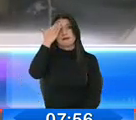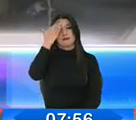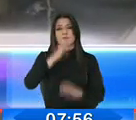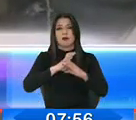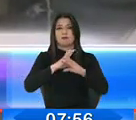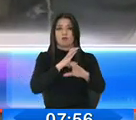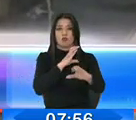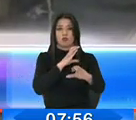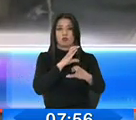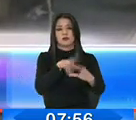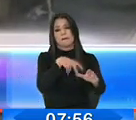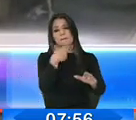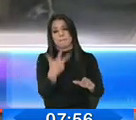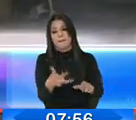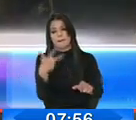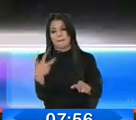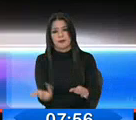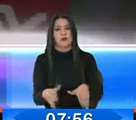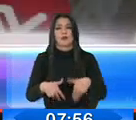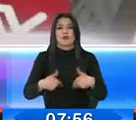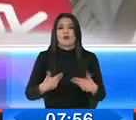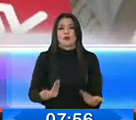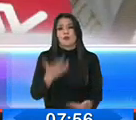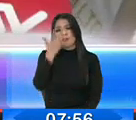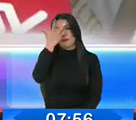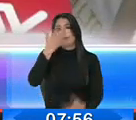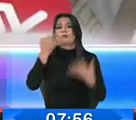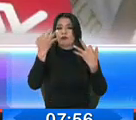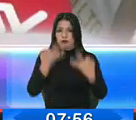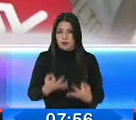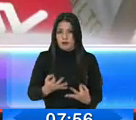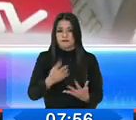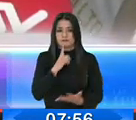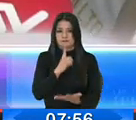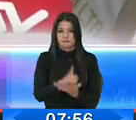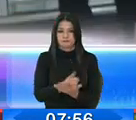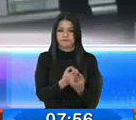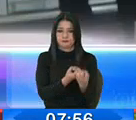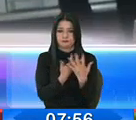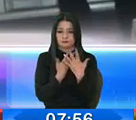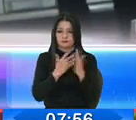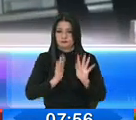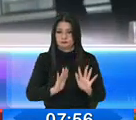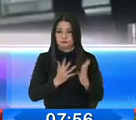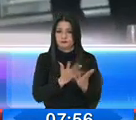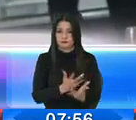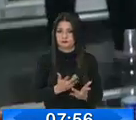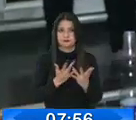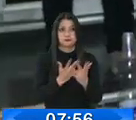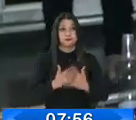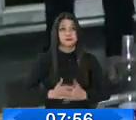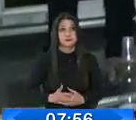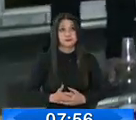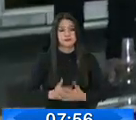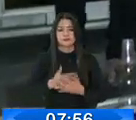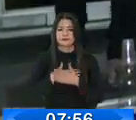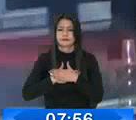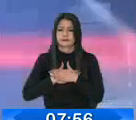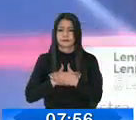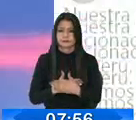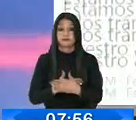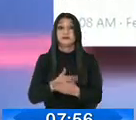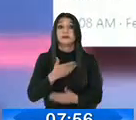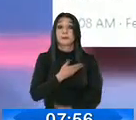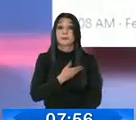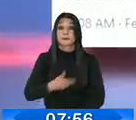cierta cuáles fueron las verdaderas causas del accidente de tránsito. Este hecho lamentable hizo que el presidente